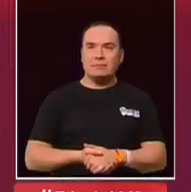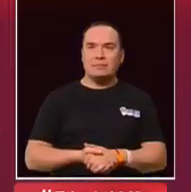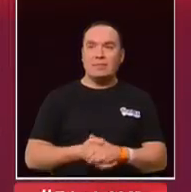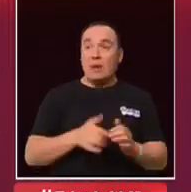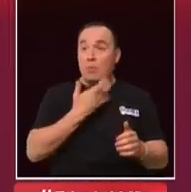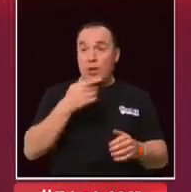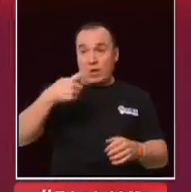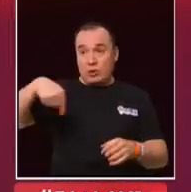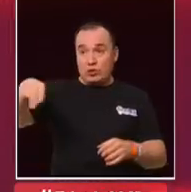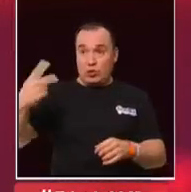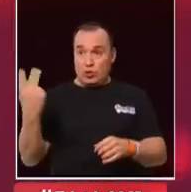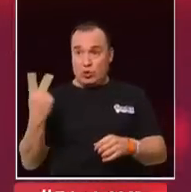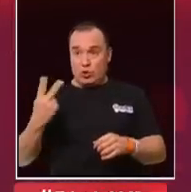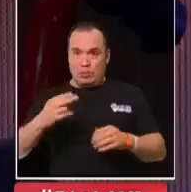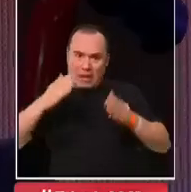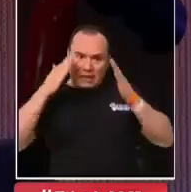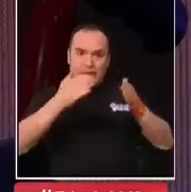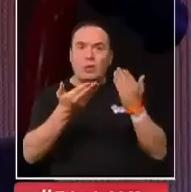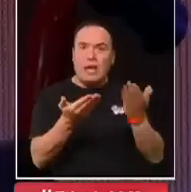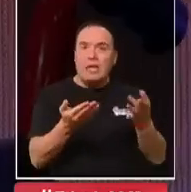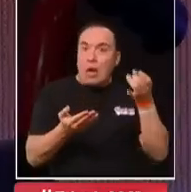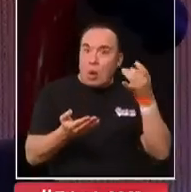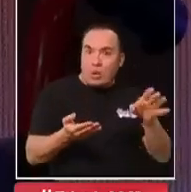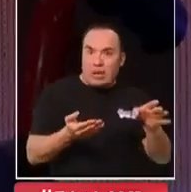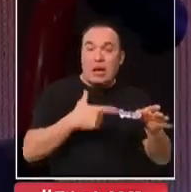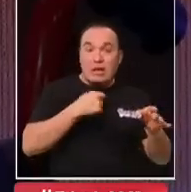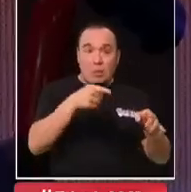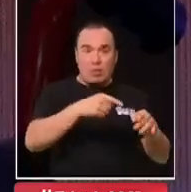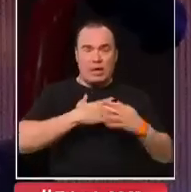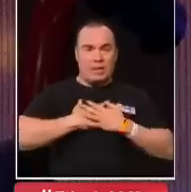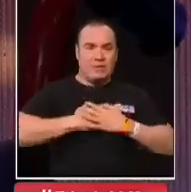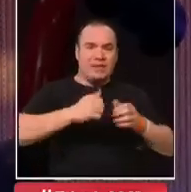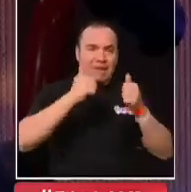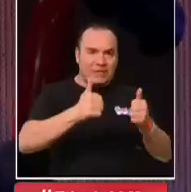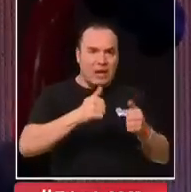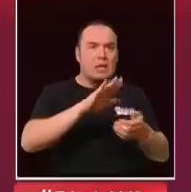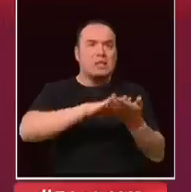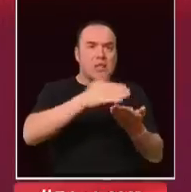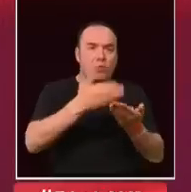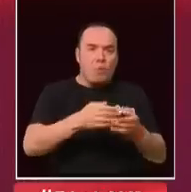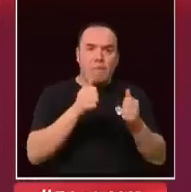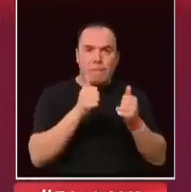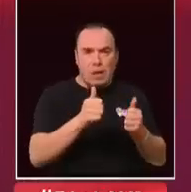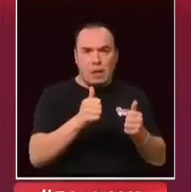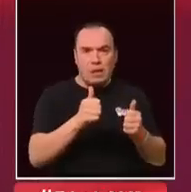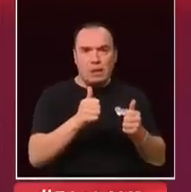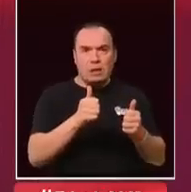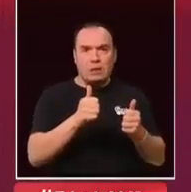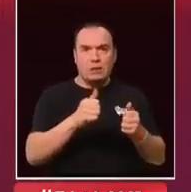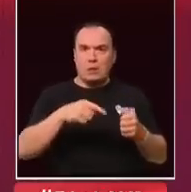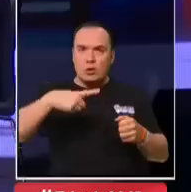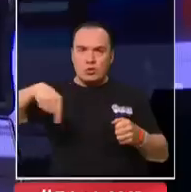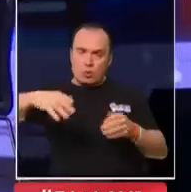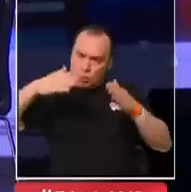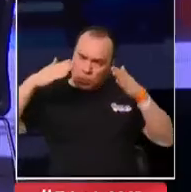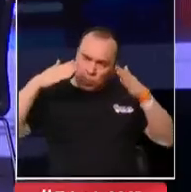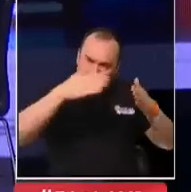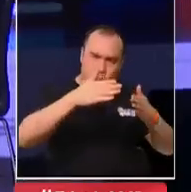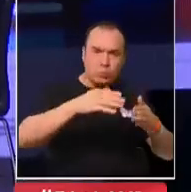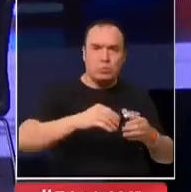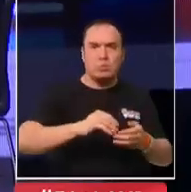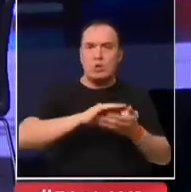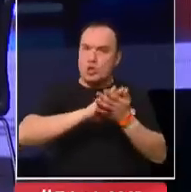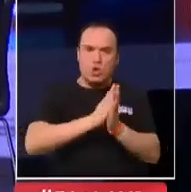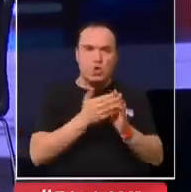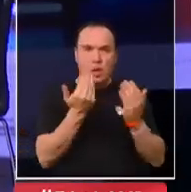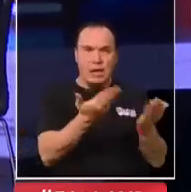ella. Queríamos que ella estuviera bien, preocuparnos de ella, dedicarnos por completo a ella. Y a lo mejor